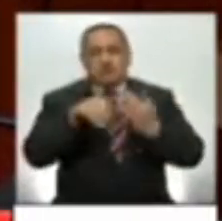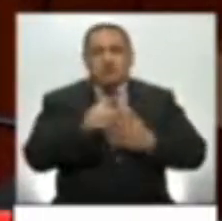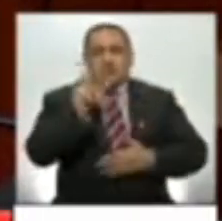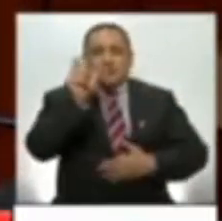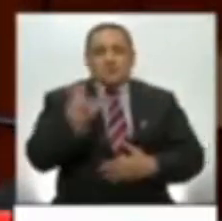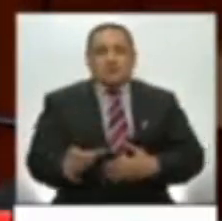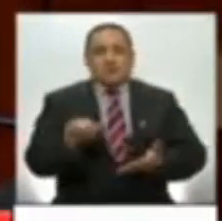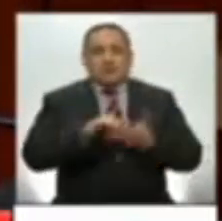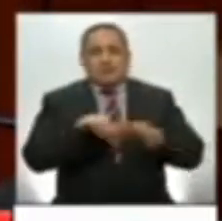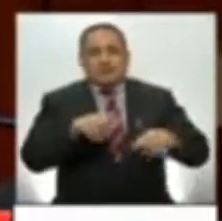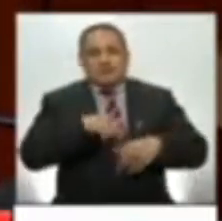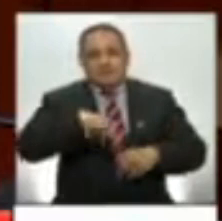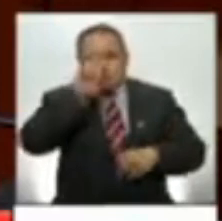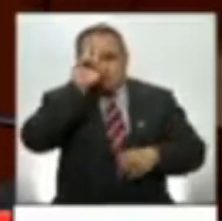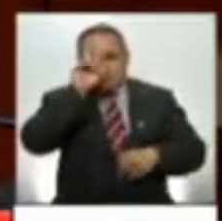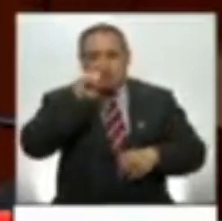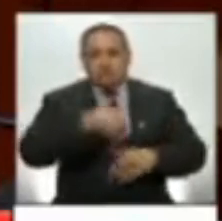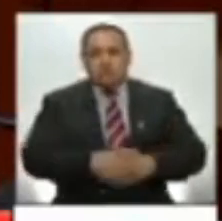guarda el Perú.